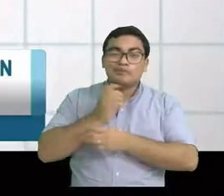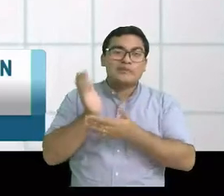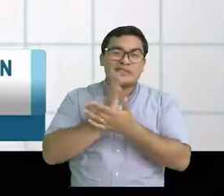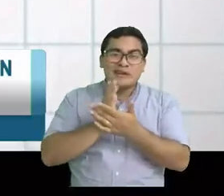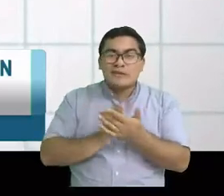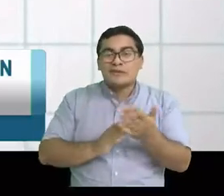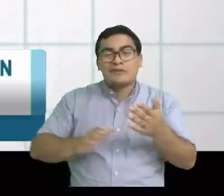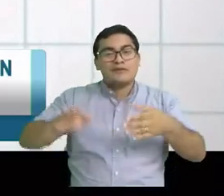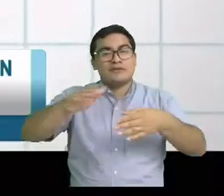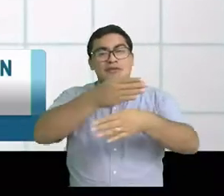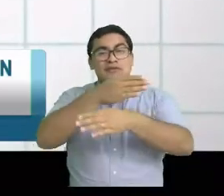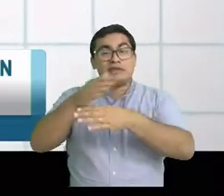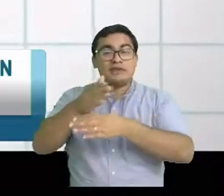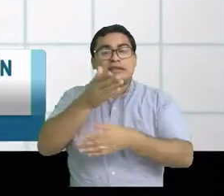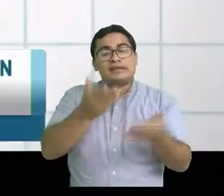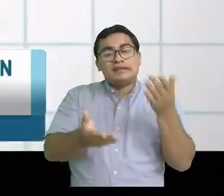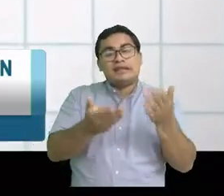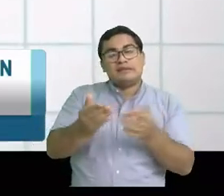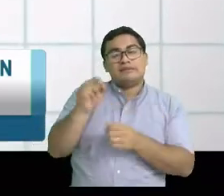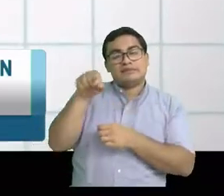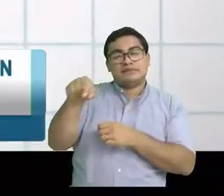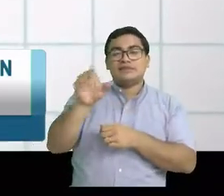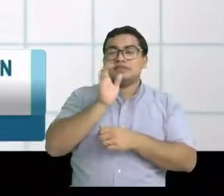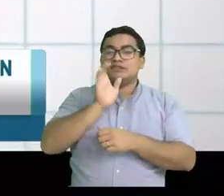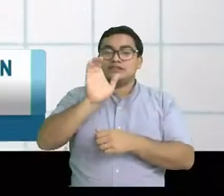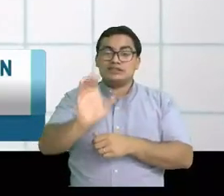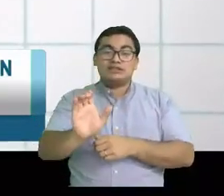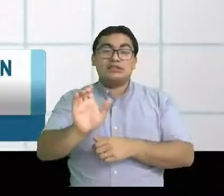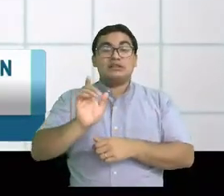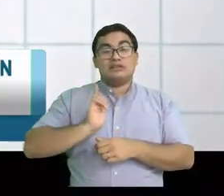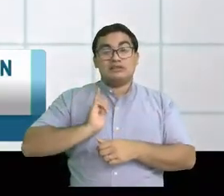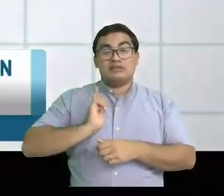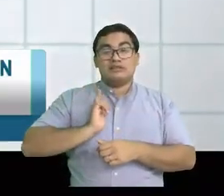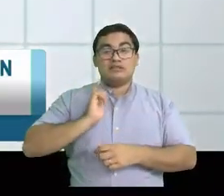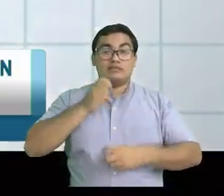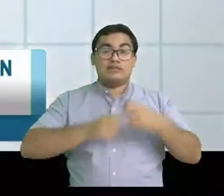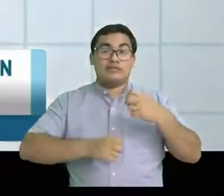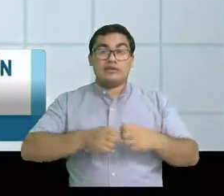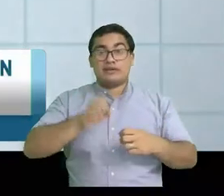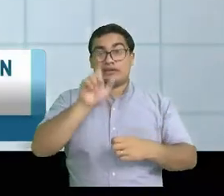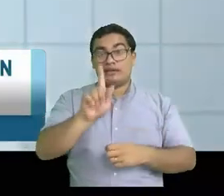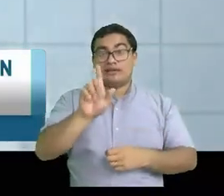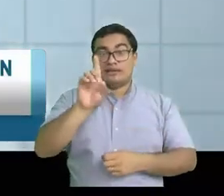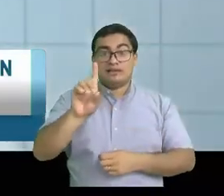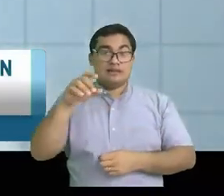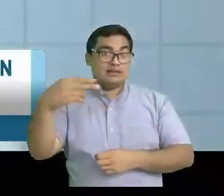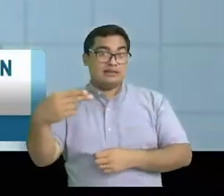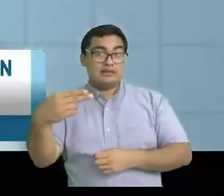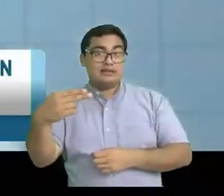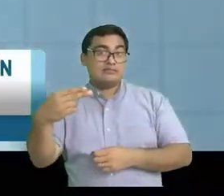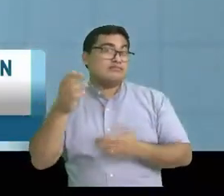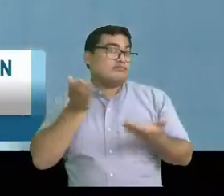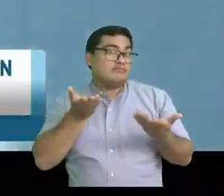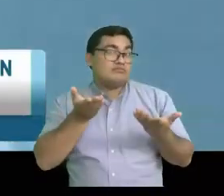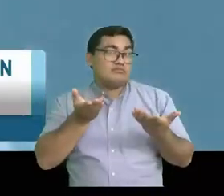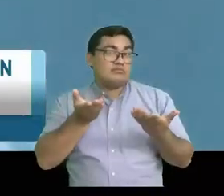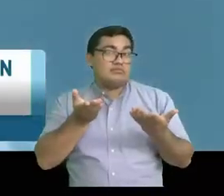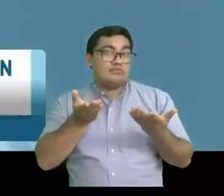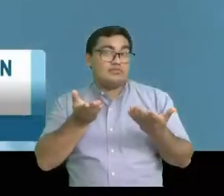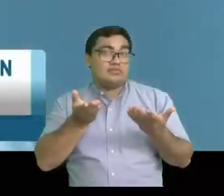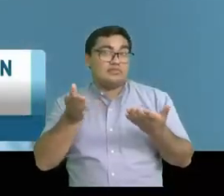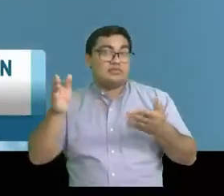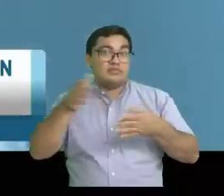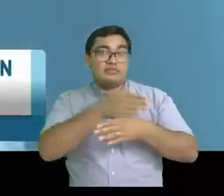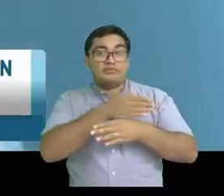puedan poner en sospecha de que el niño tenga un TDAH-A, ya sea hiperactivo o ya sea disociativo, porque hay dos